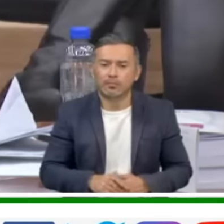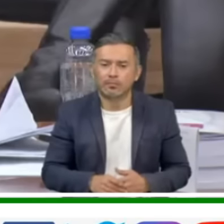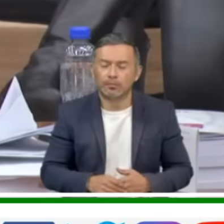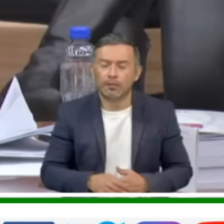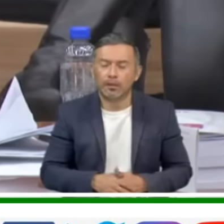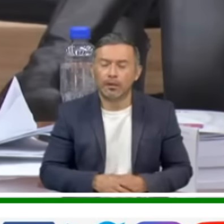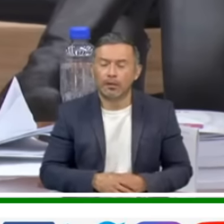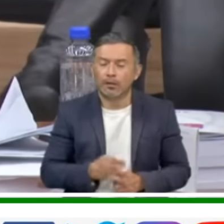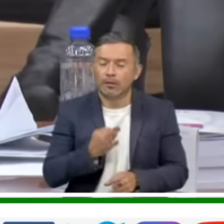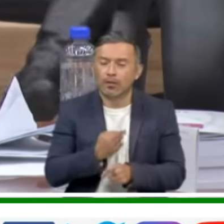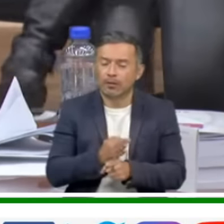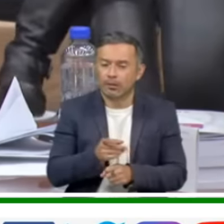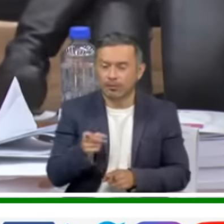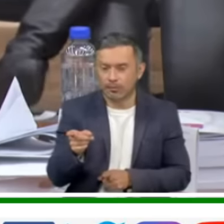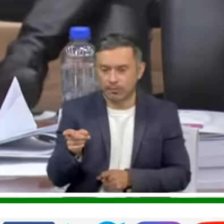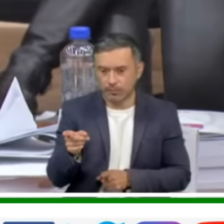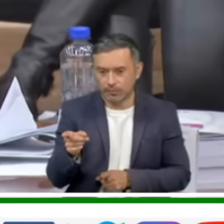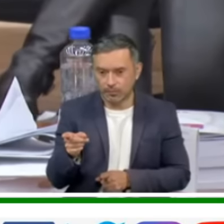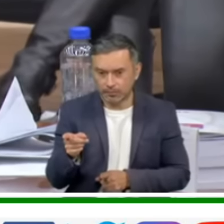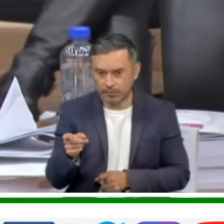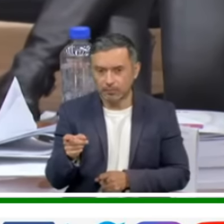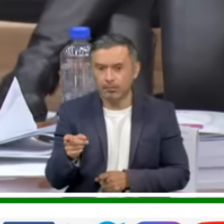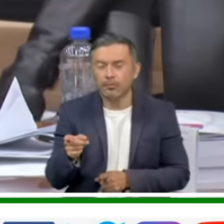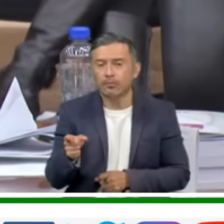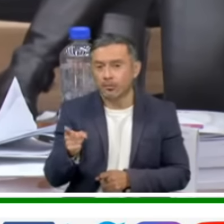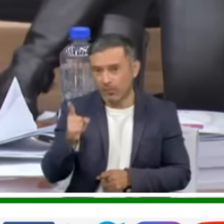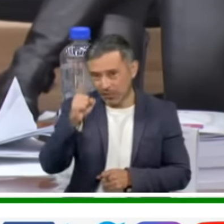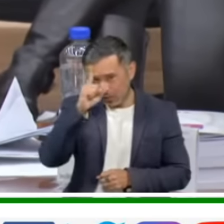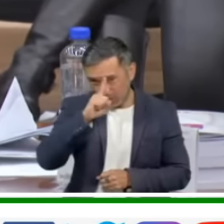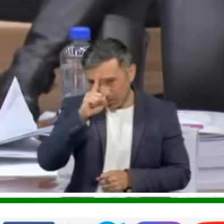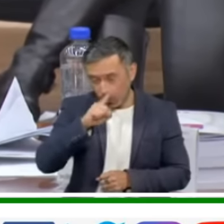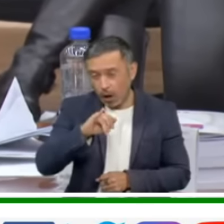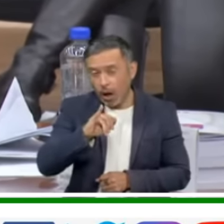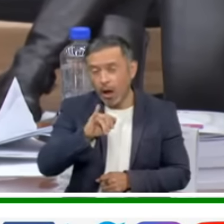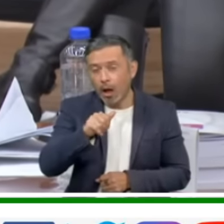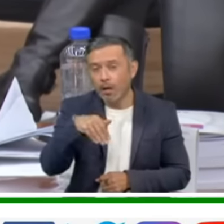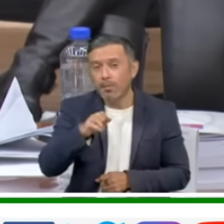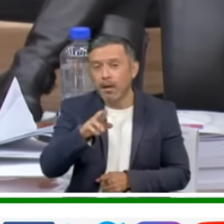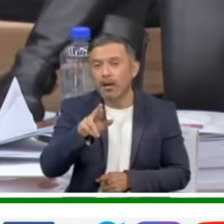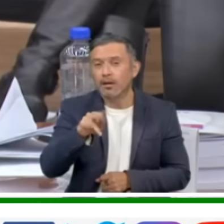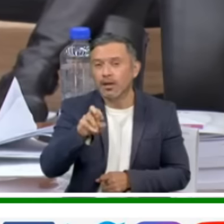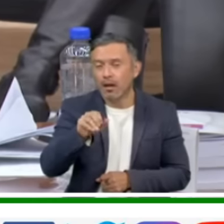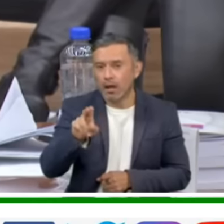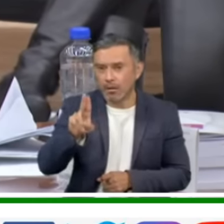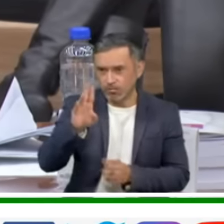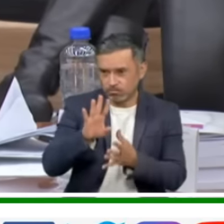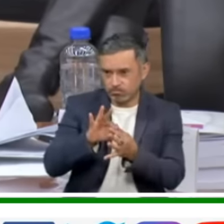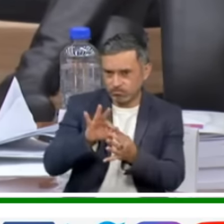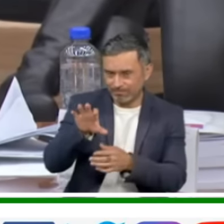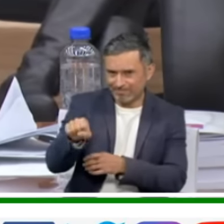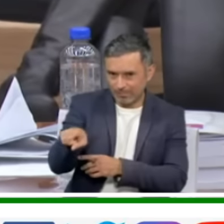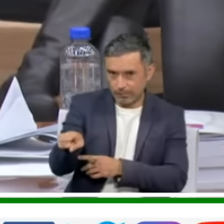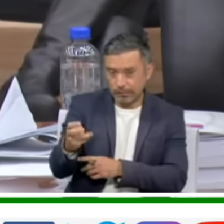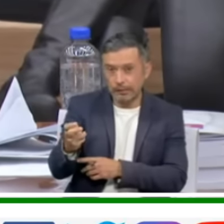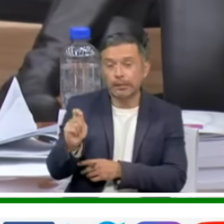intervención del consejero Jaime Rivera en el sentido de no perder